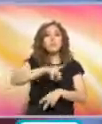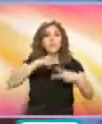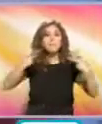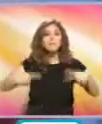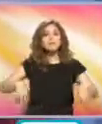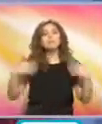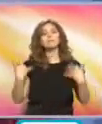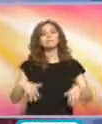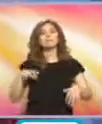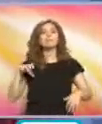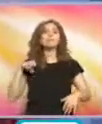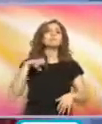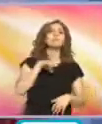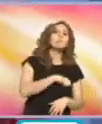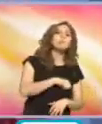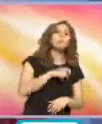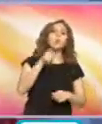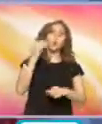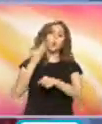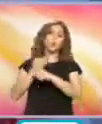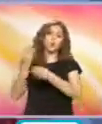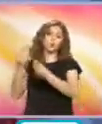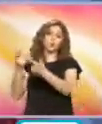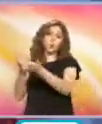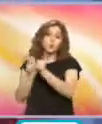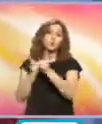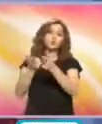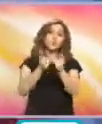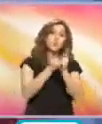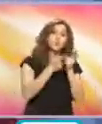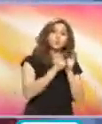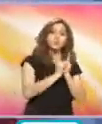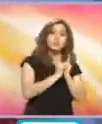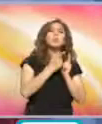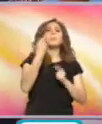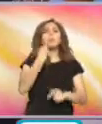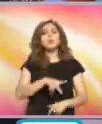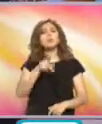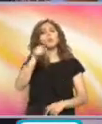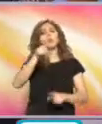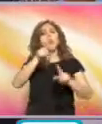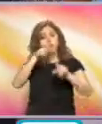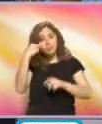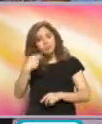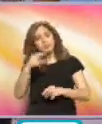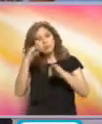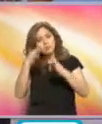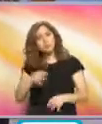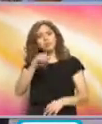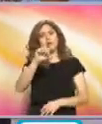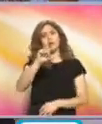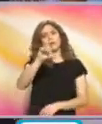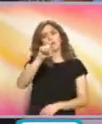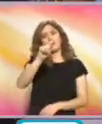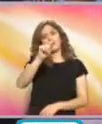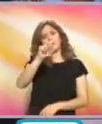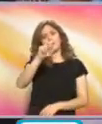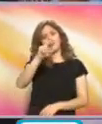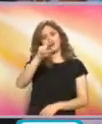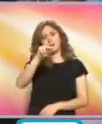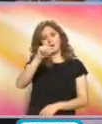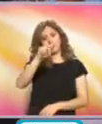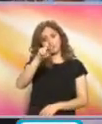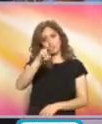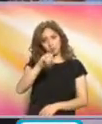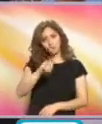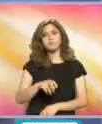de este género que es muy amplio y que también es muy variado porque es alternativo, ¿no? Exactamente. Sí, nos ha ido bien, gracias a Dios. Sí. Y ahorita siguen, Perfecto.